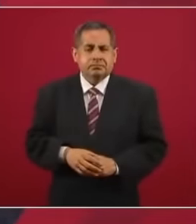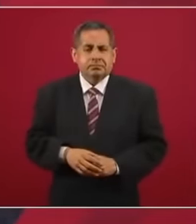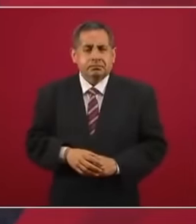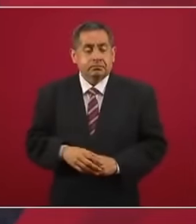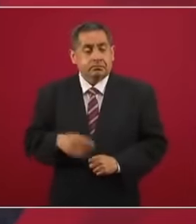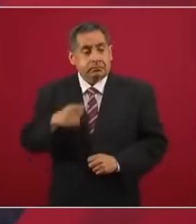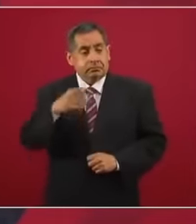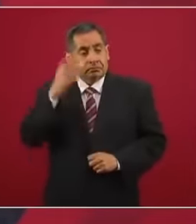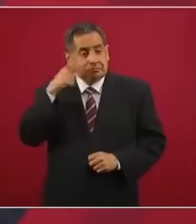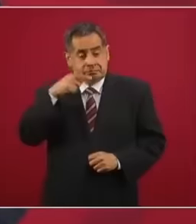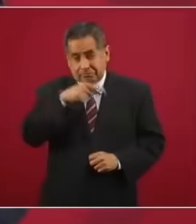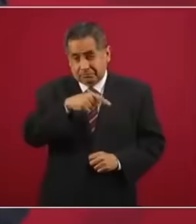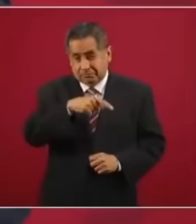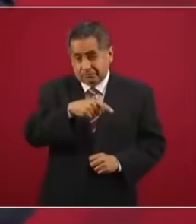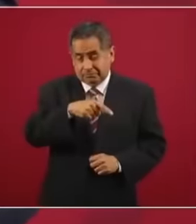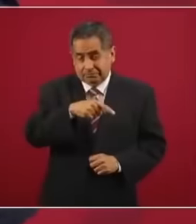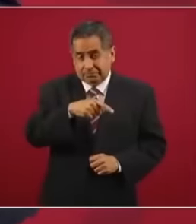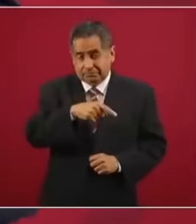Teníamos que